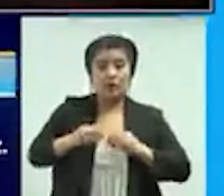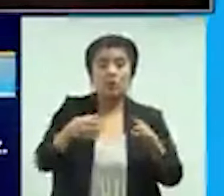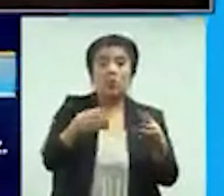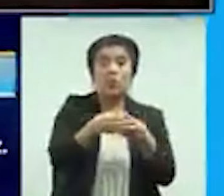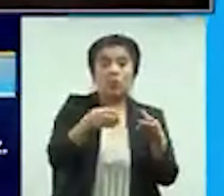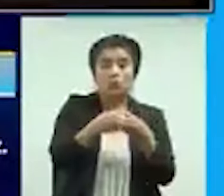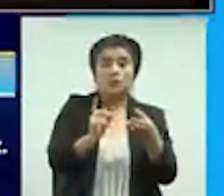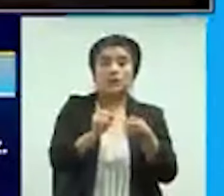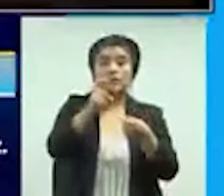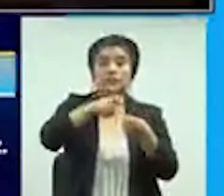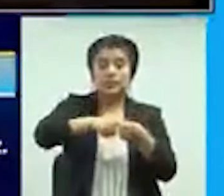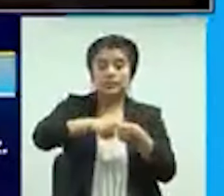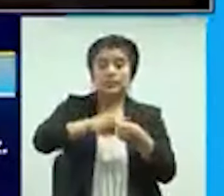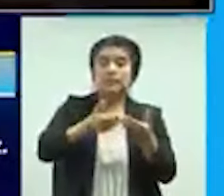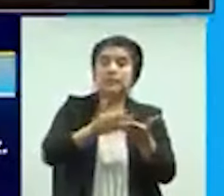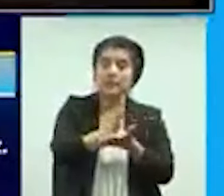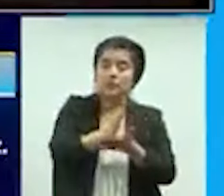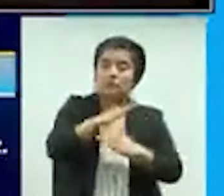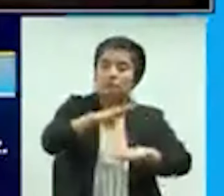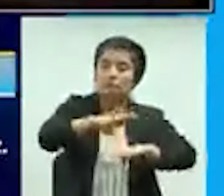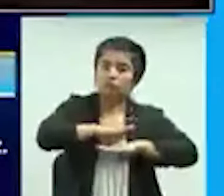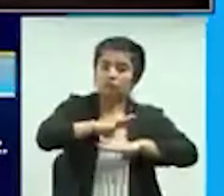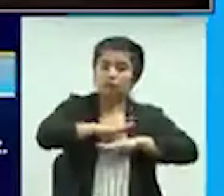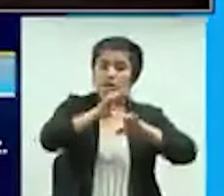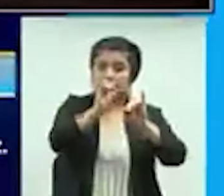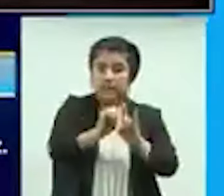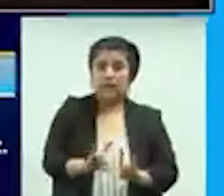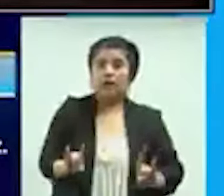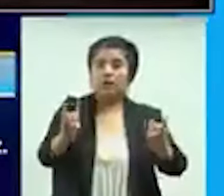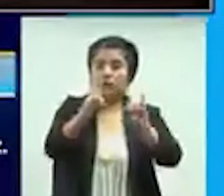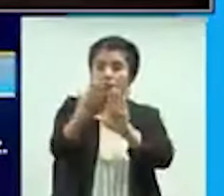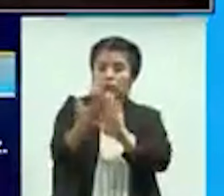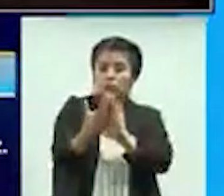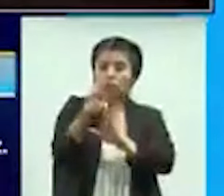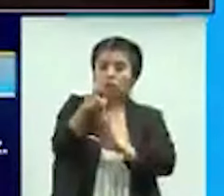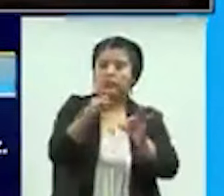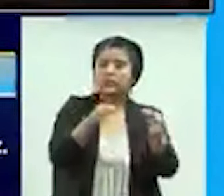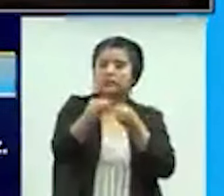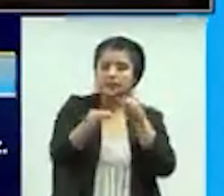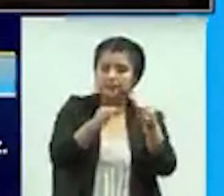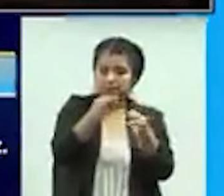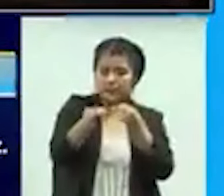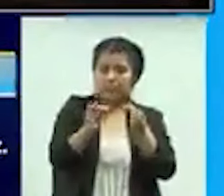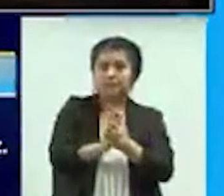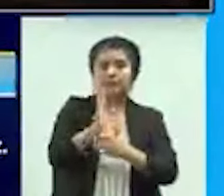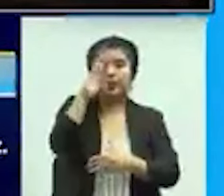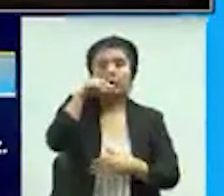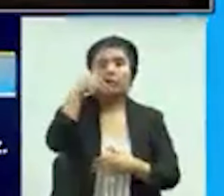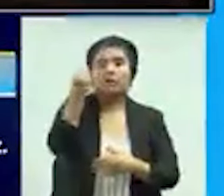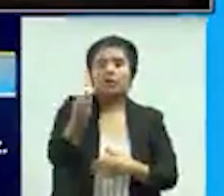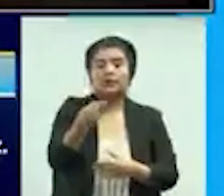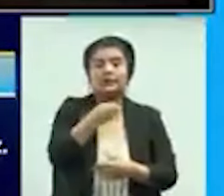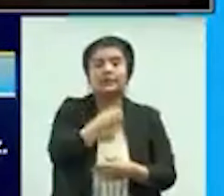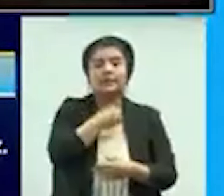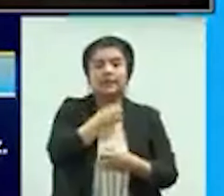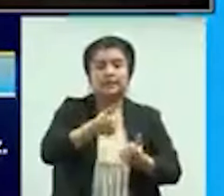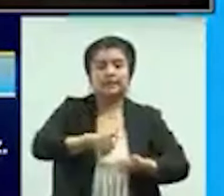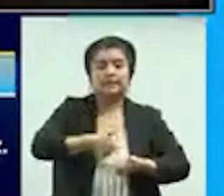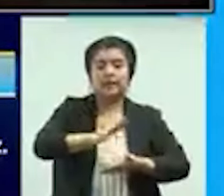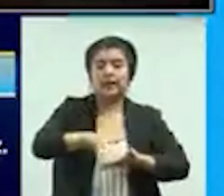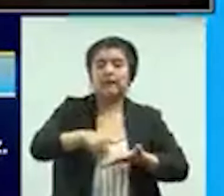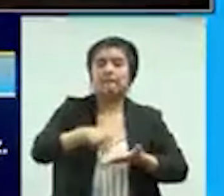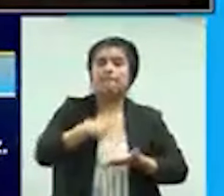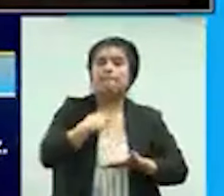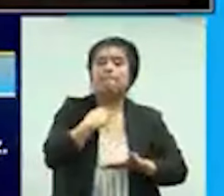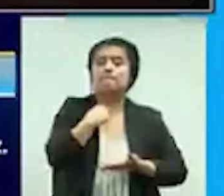Estado miembro de pleno derecho ante Naciones Unidas, explique, ¿por qué se le quiere dar voz a